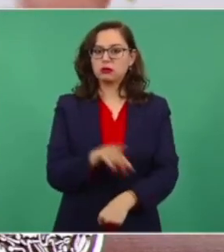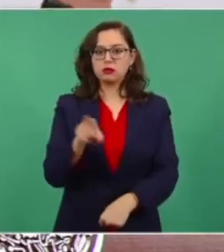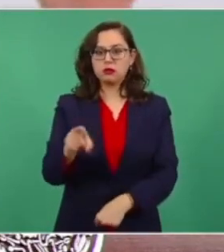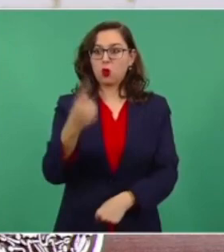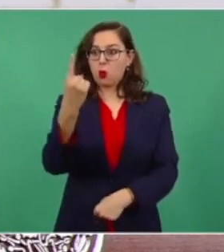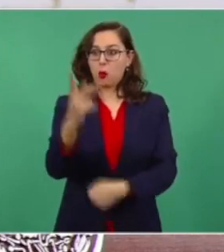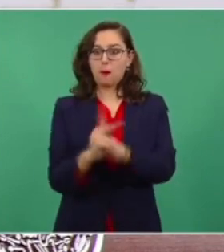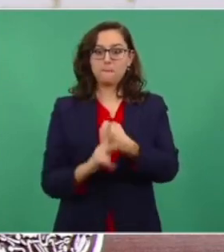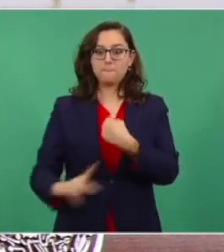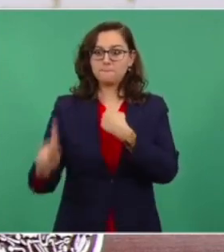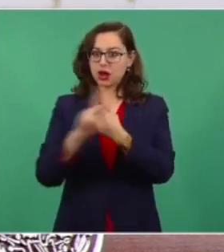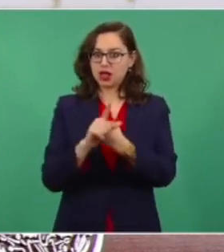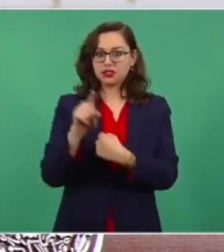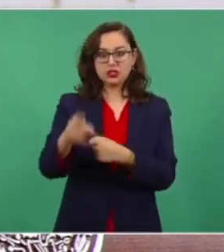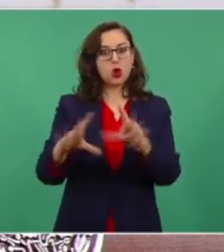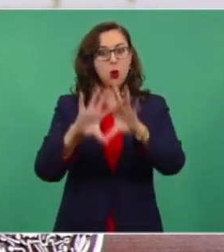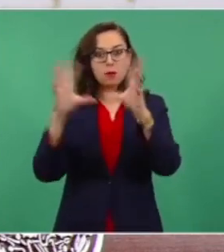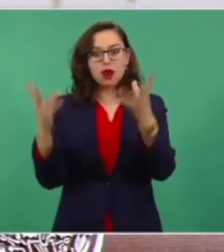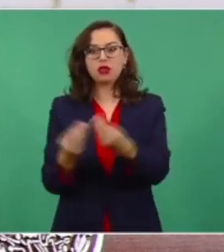En un país